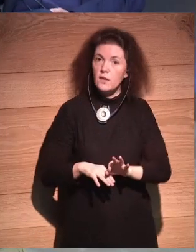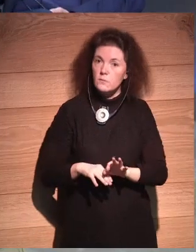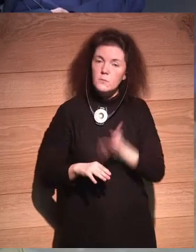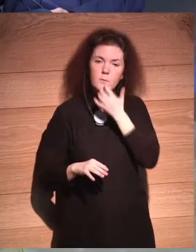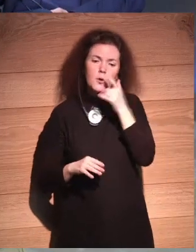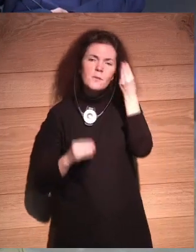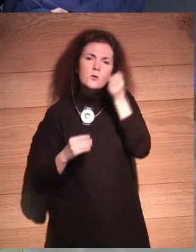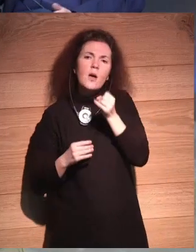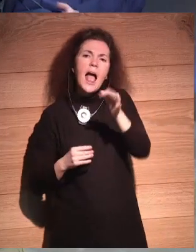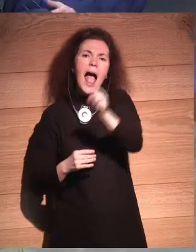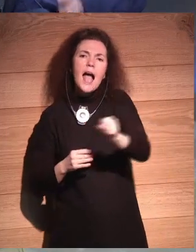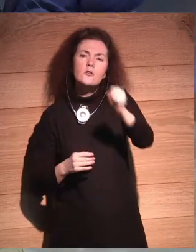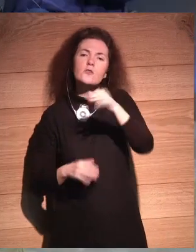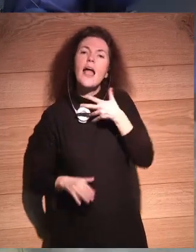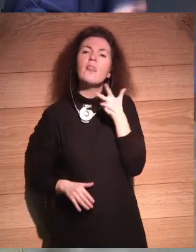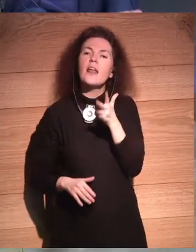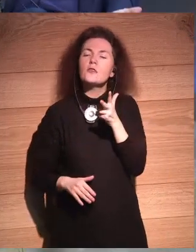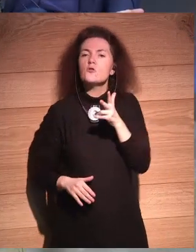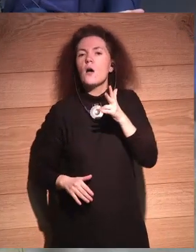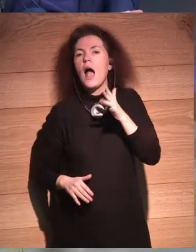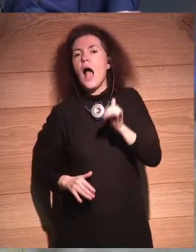un derecho